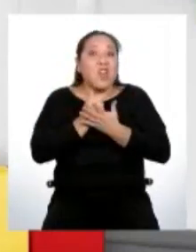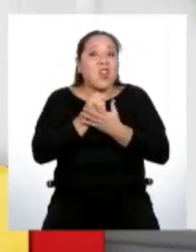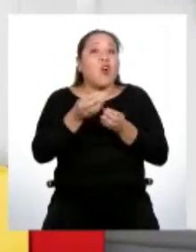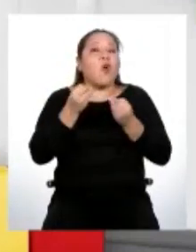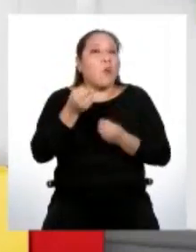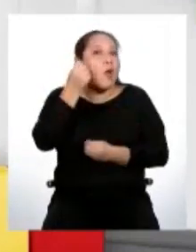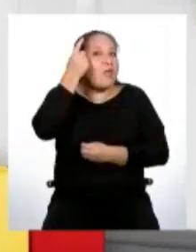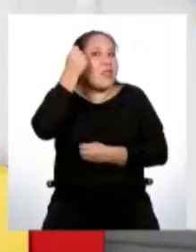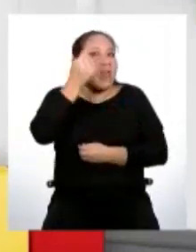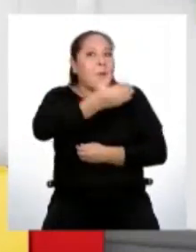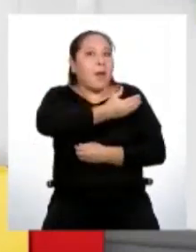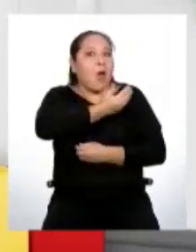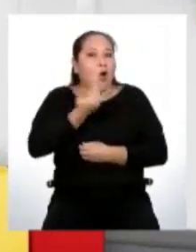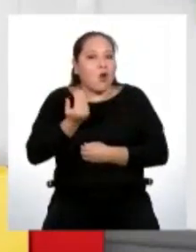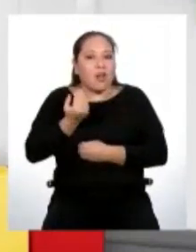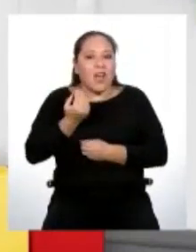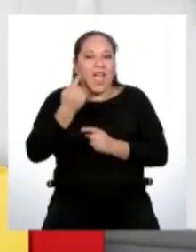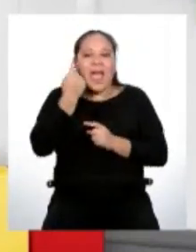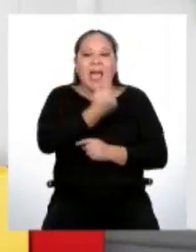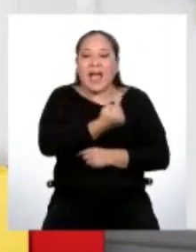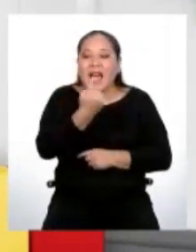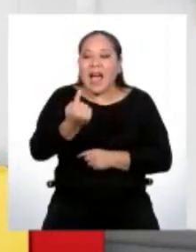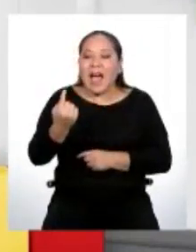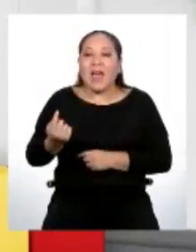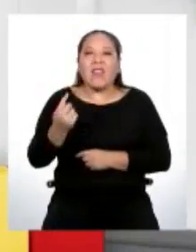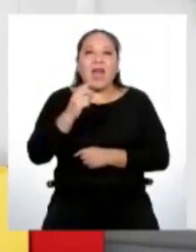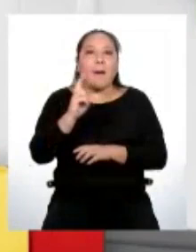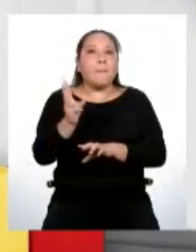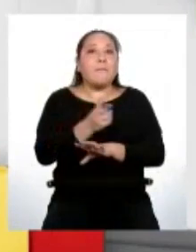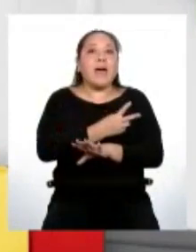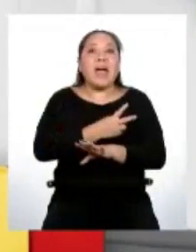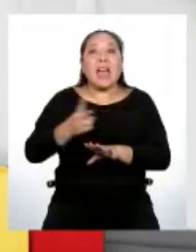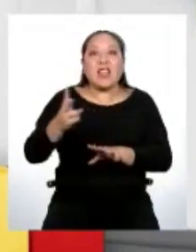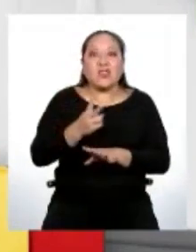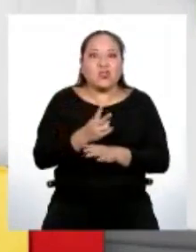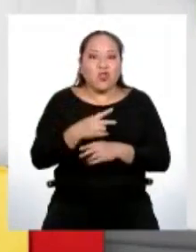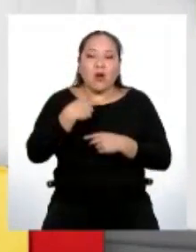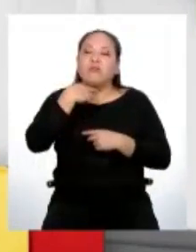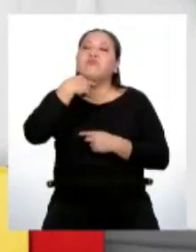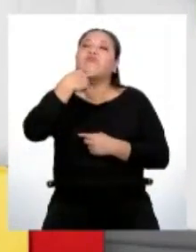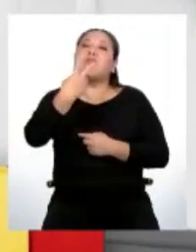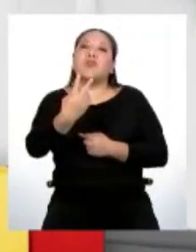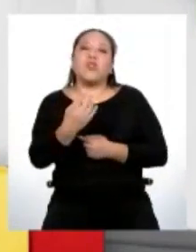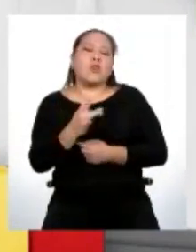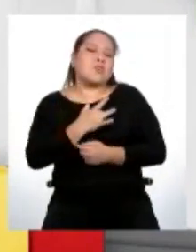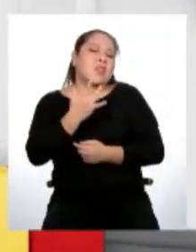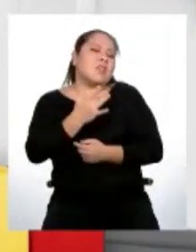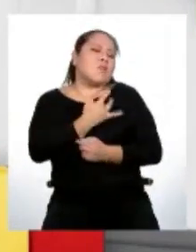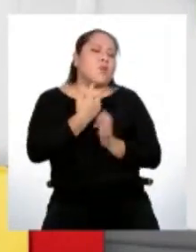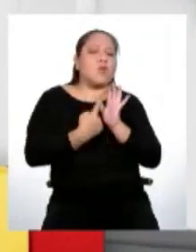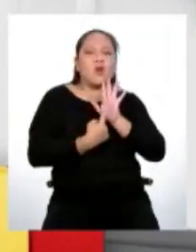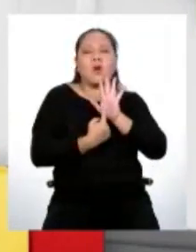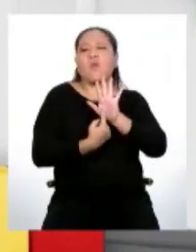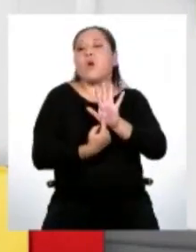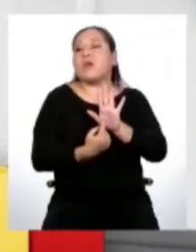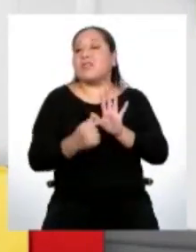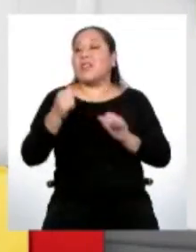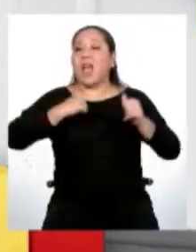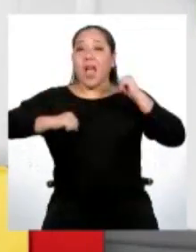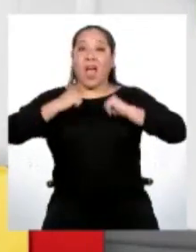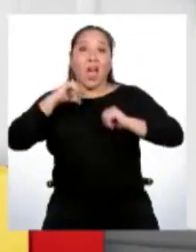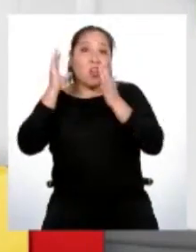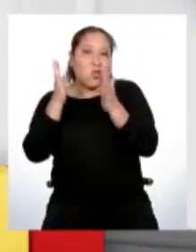hay detrás de cada verso interpretado, qué hay detrás de cada sentimiento transmitido por el actor y la actriz, detrás de